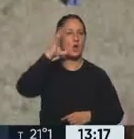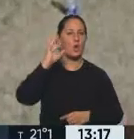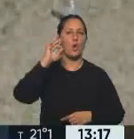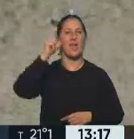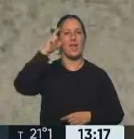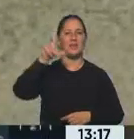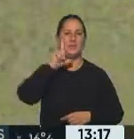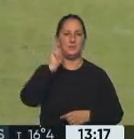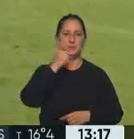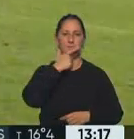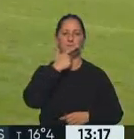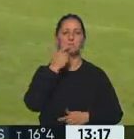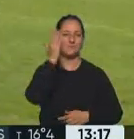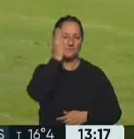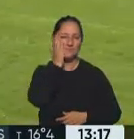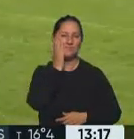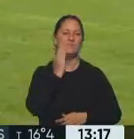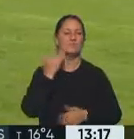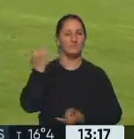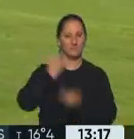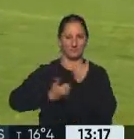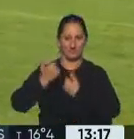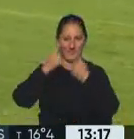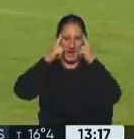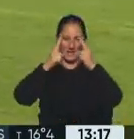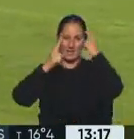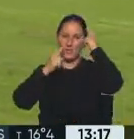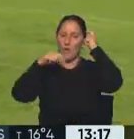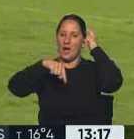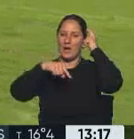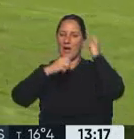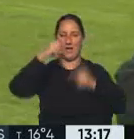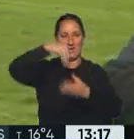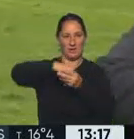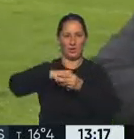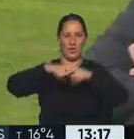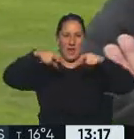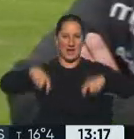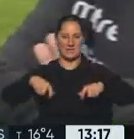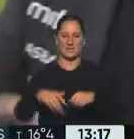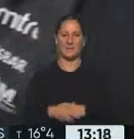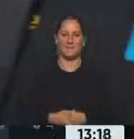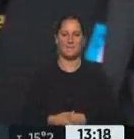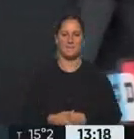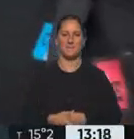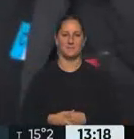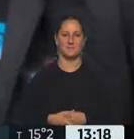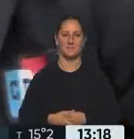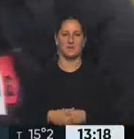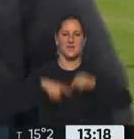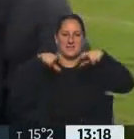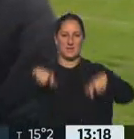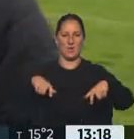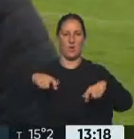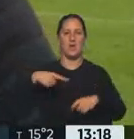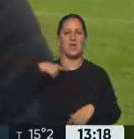elías que muy gentilmente nos ha atendido aquí en el césped del estadio de el estadio